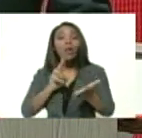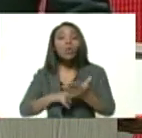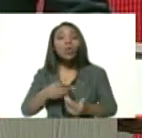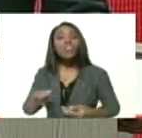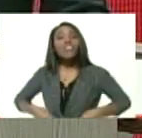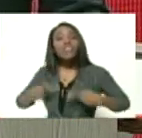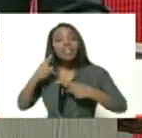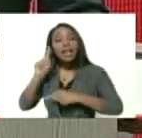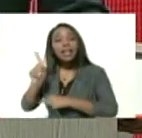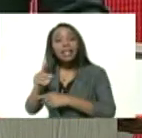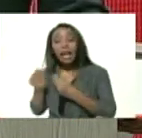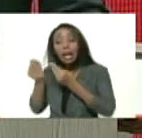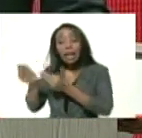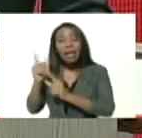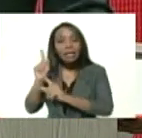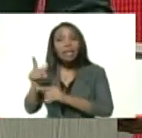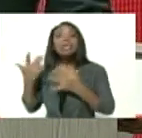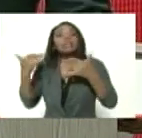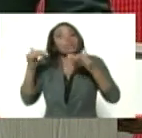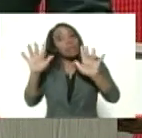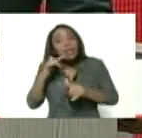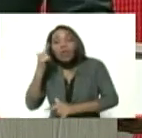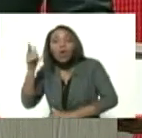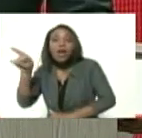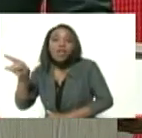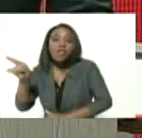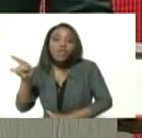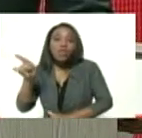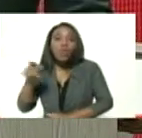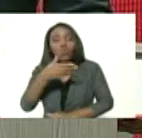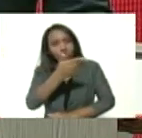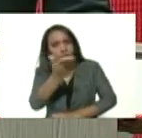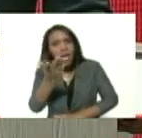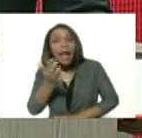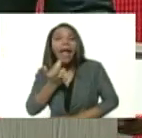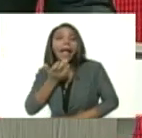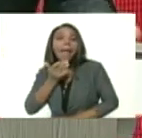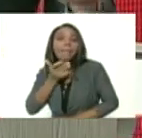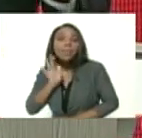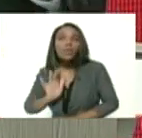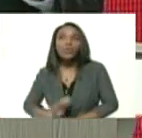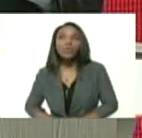Cliver Alcalá seguramente les dijo a ellos, si ustedes me